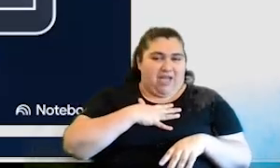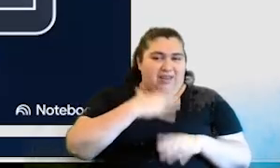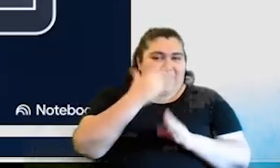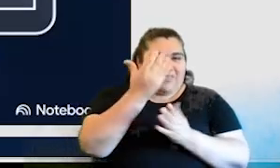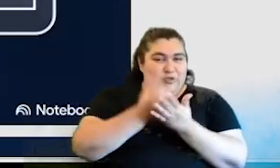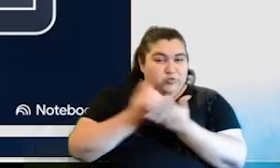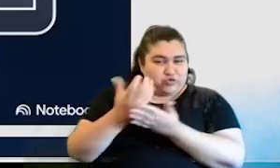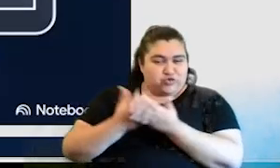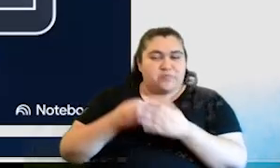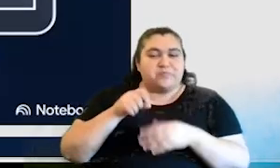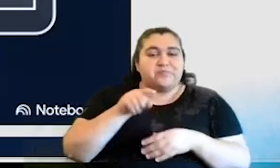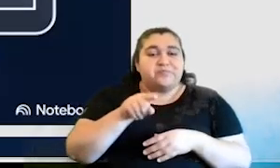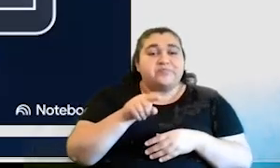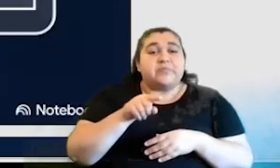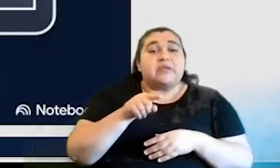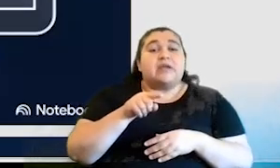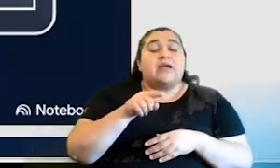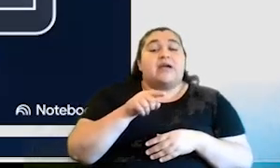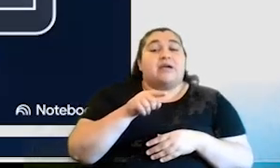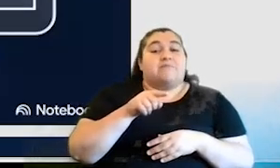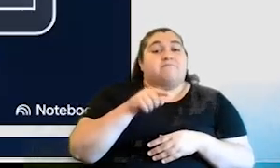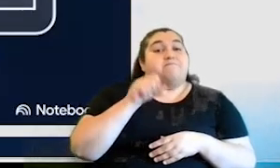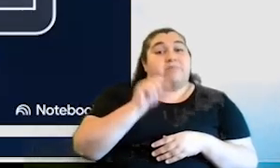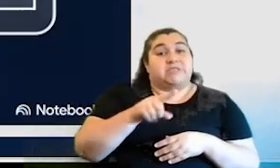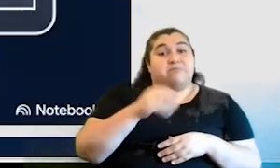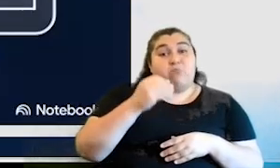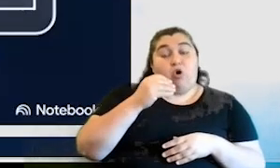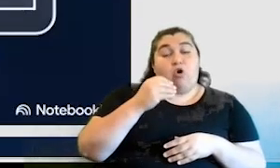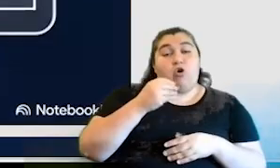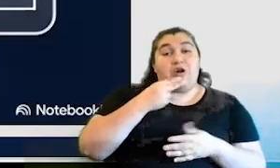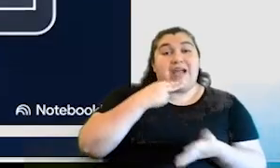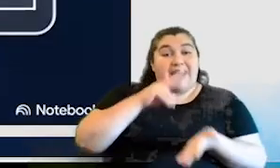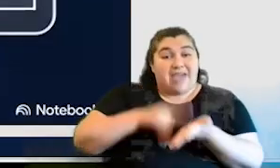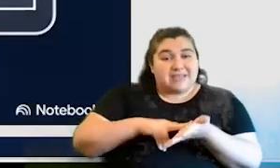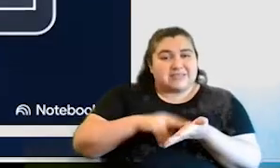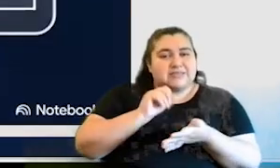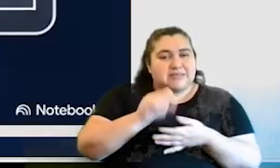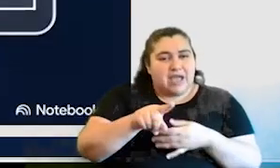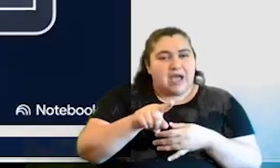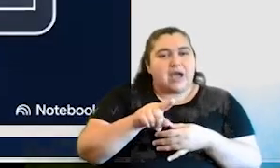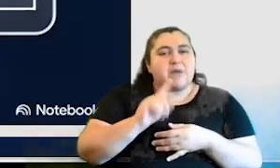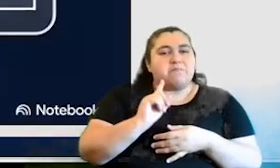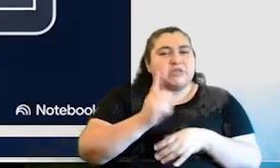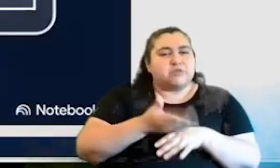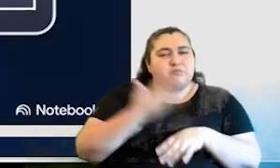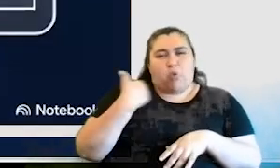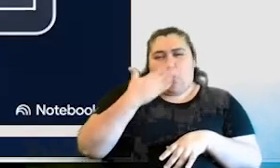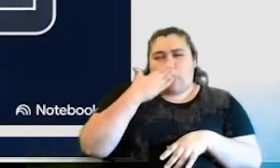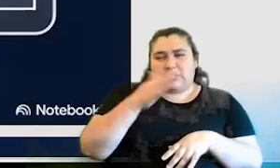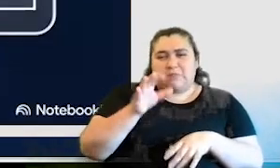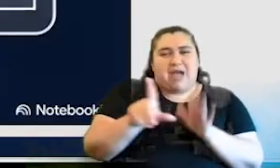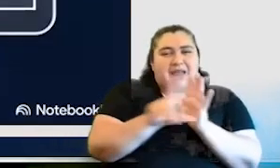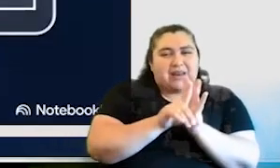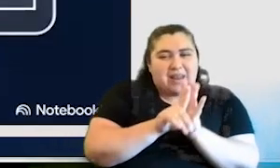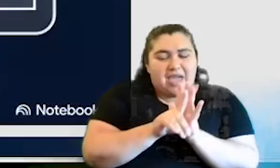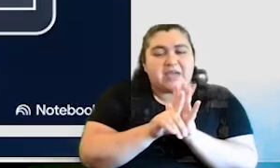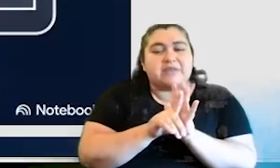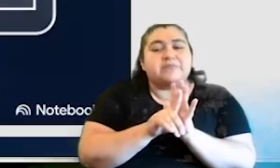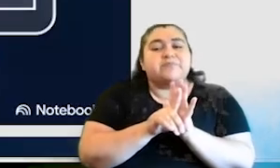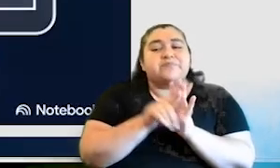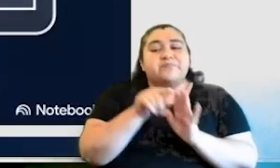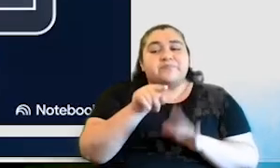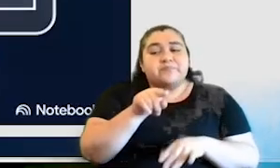ganancia no imponible con la última actualización semestral que se estableció por esta última ley de medidas fiscales relevantes y